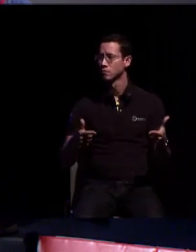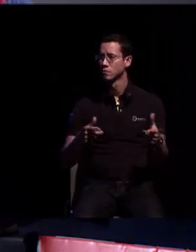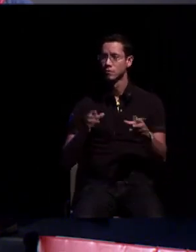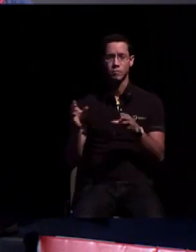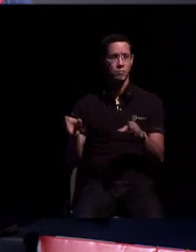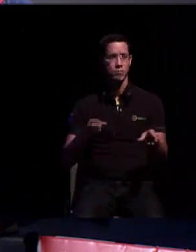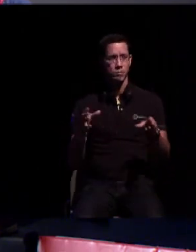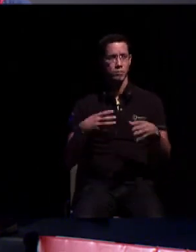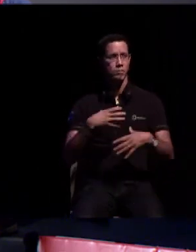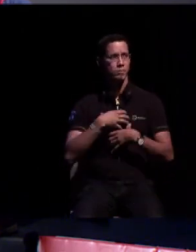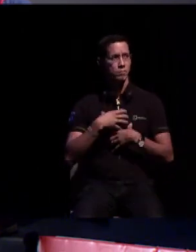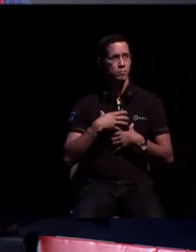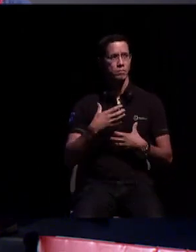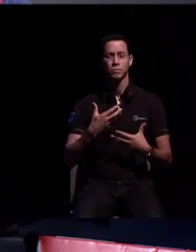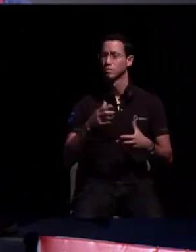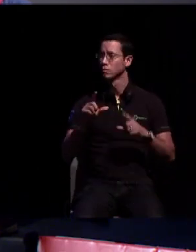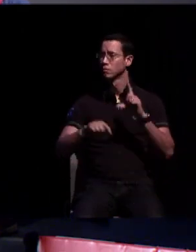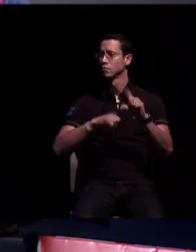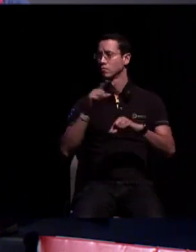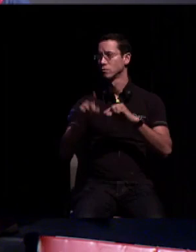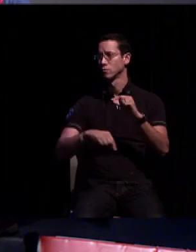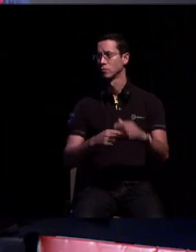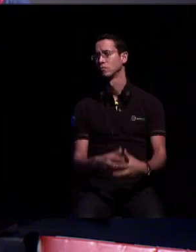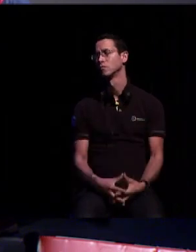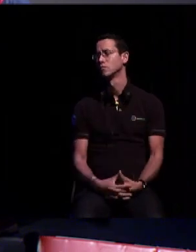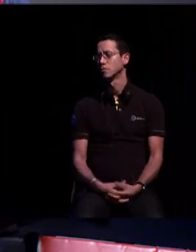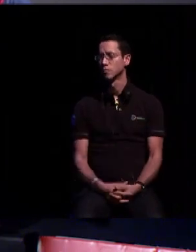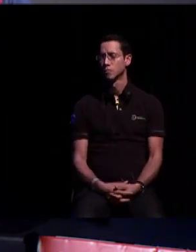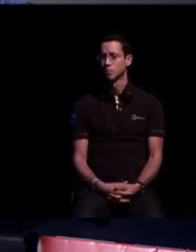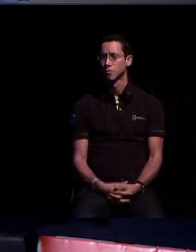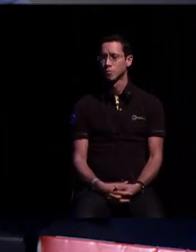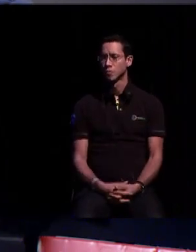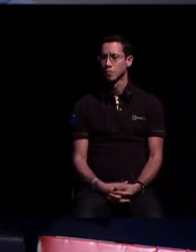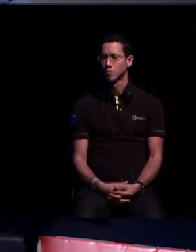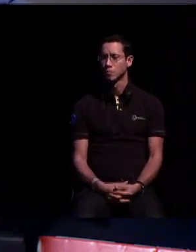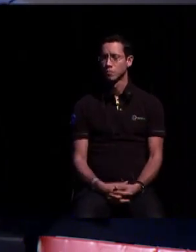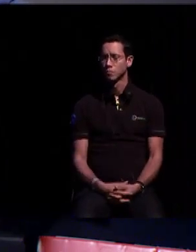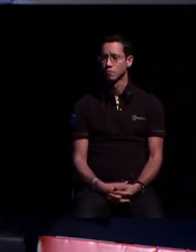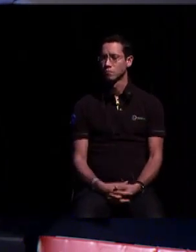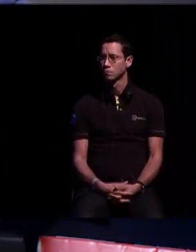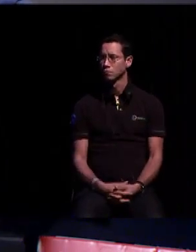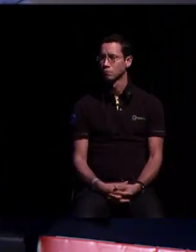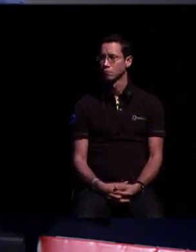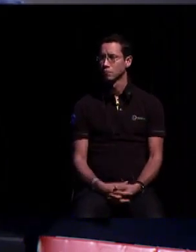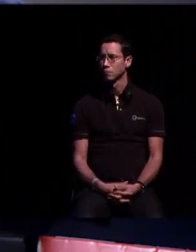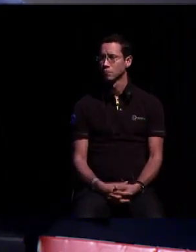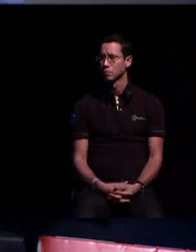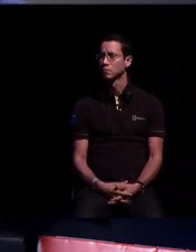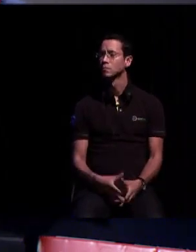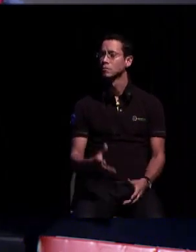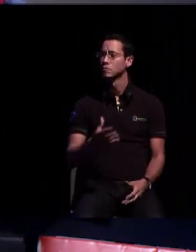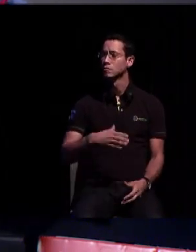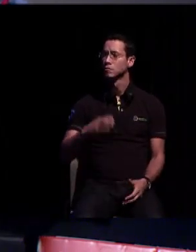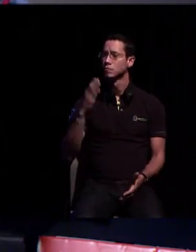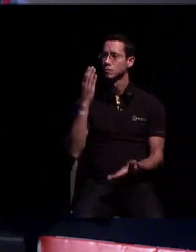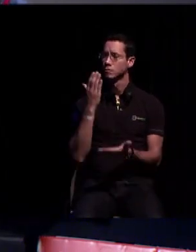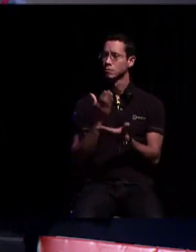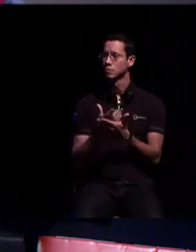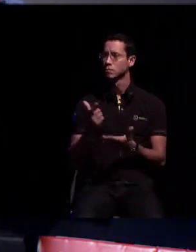desarrollo que hemos seleccionado y que si no intentamos alternativas a estos modelos de